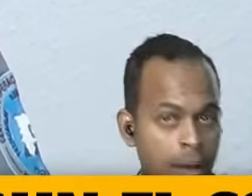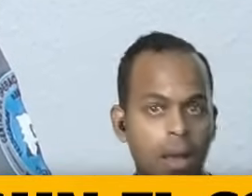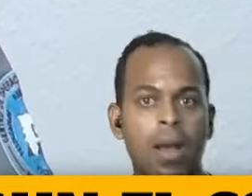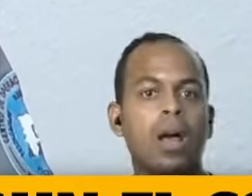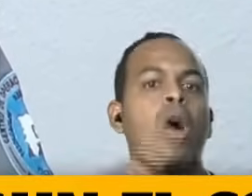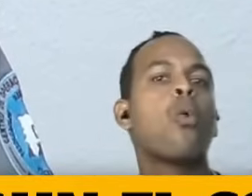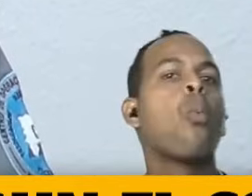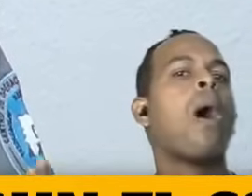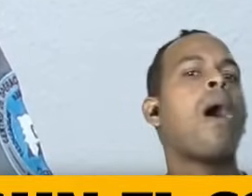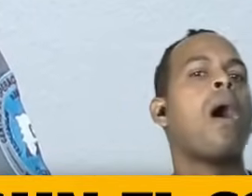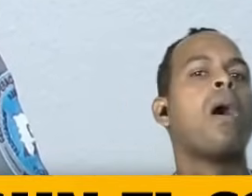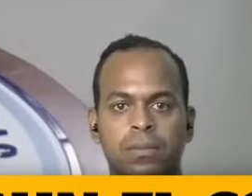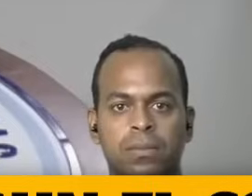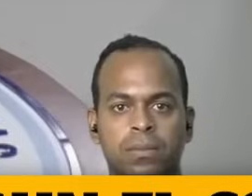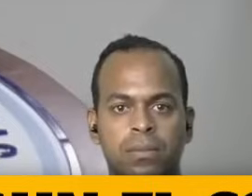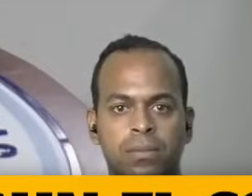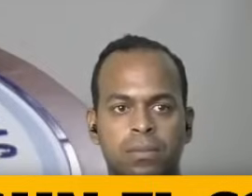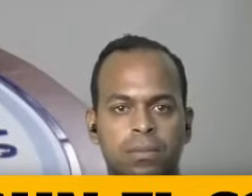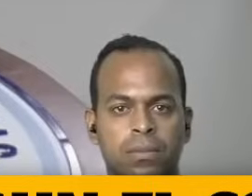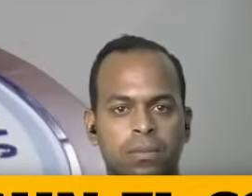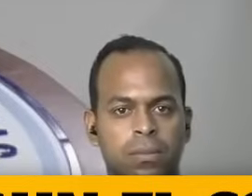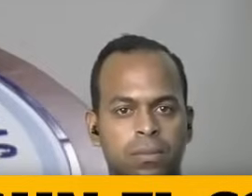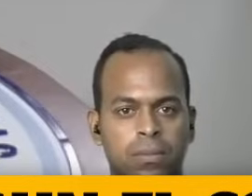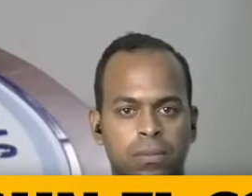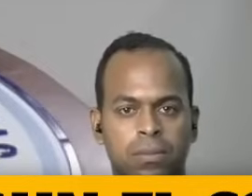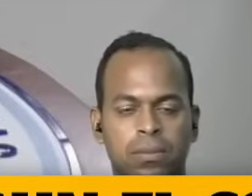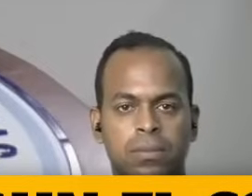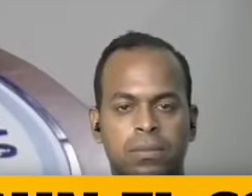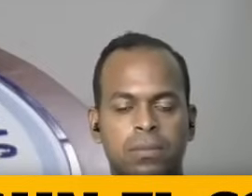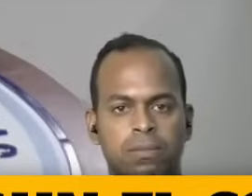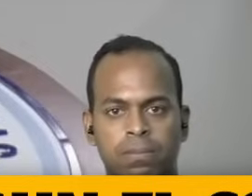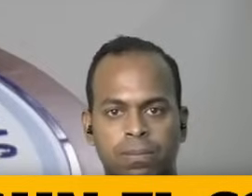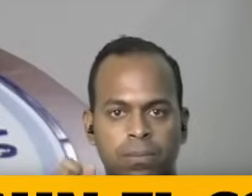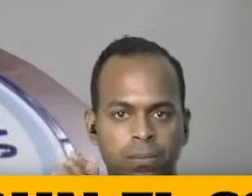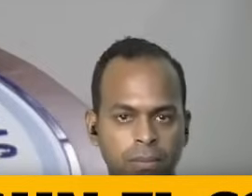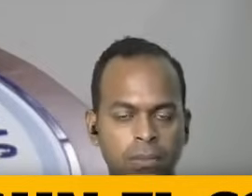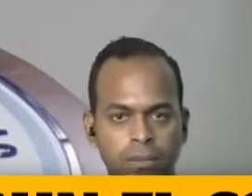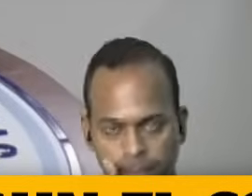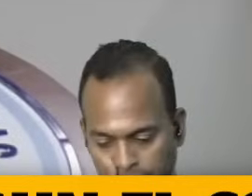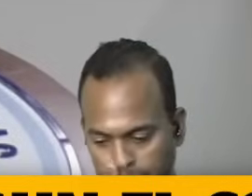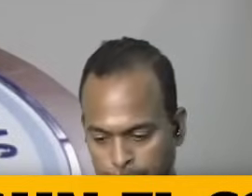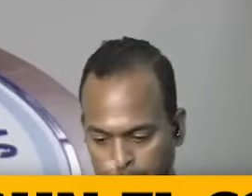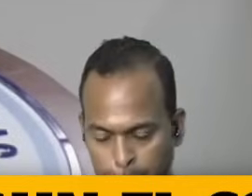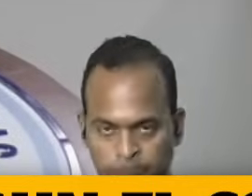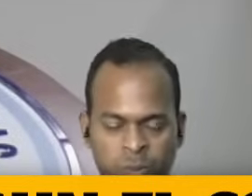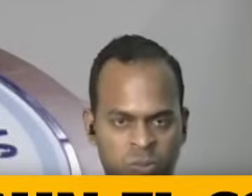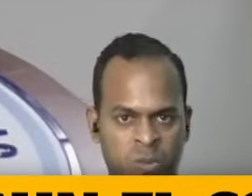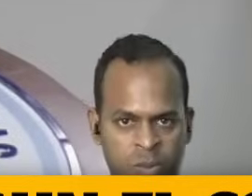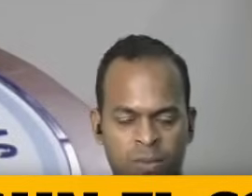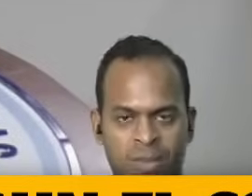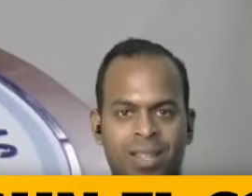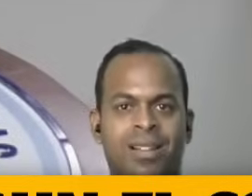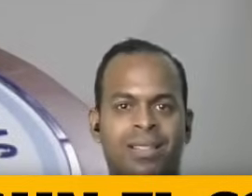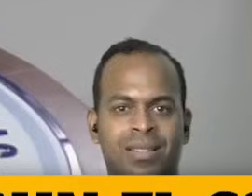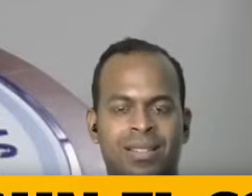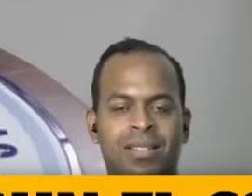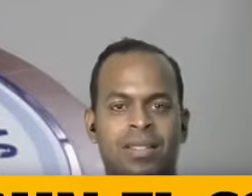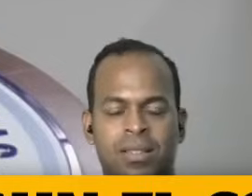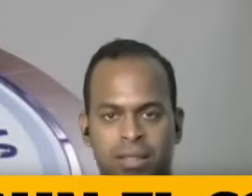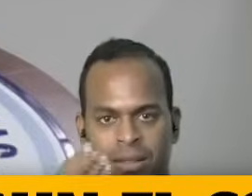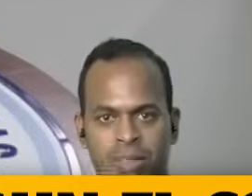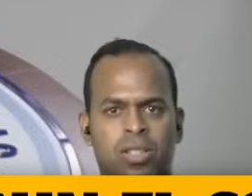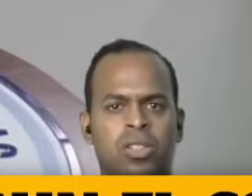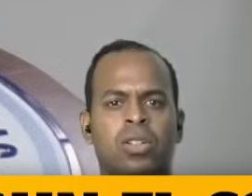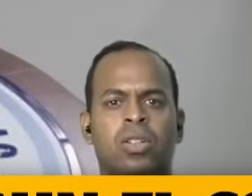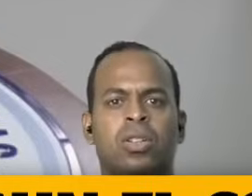qué niveles de alerta se emitieron. Yo quiero hacer una pregunta ahí mismo antes de que el compañero Carlos me vuelva a coger adelante. Yo soy Rosa Escalante de